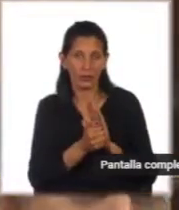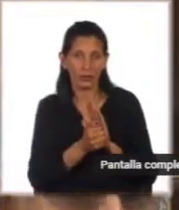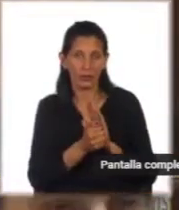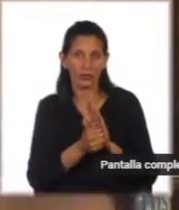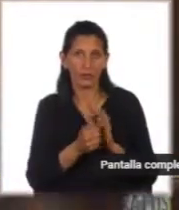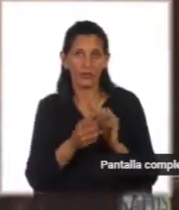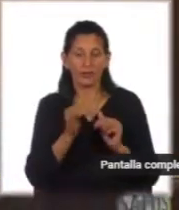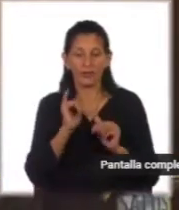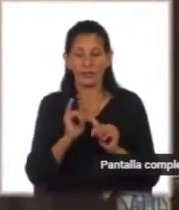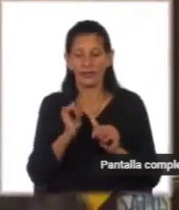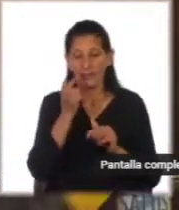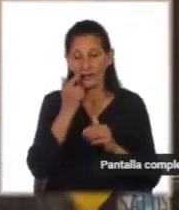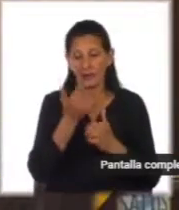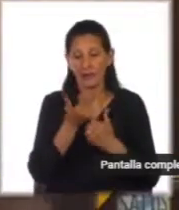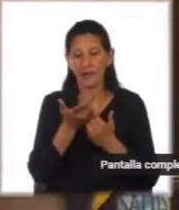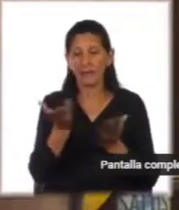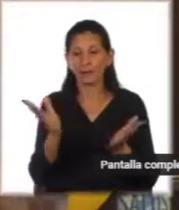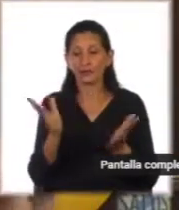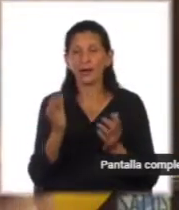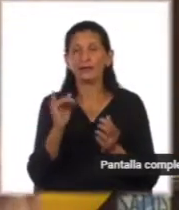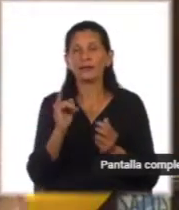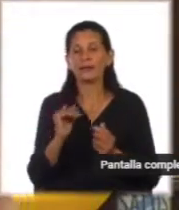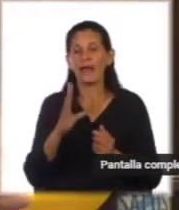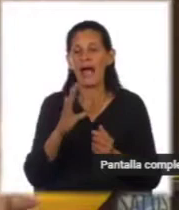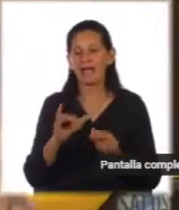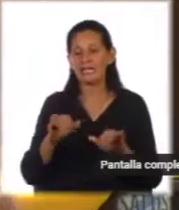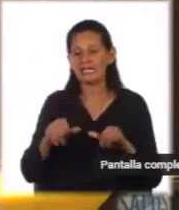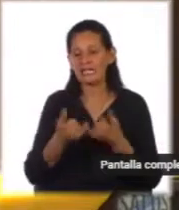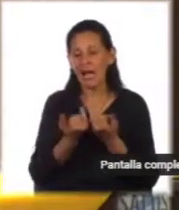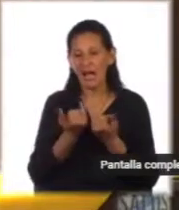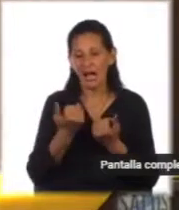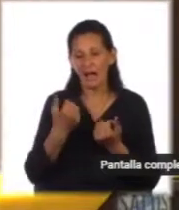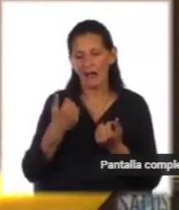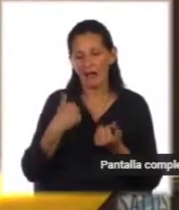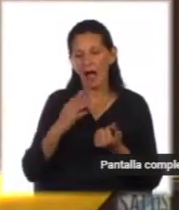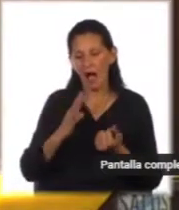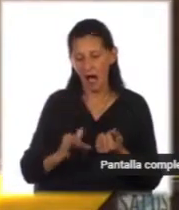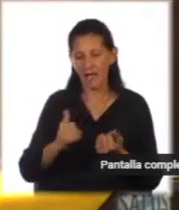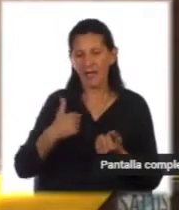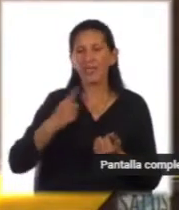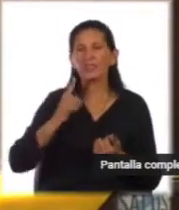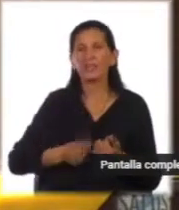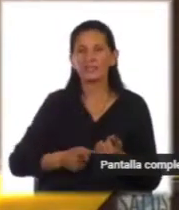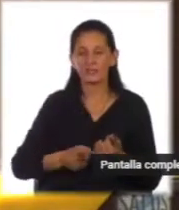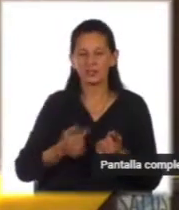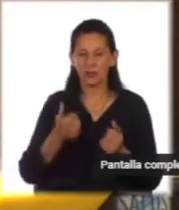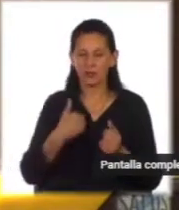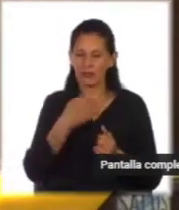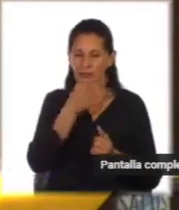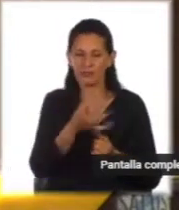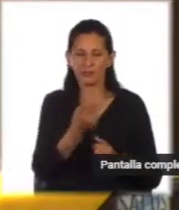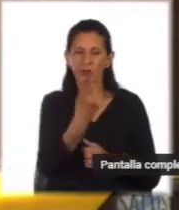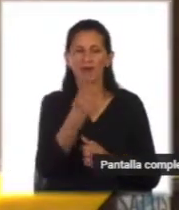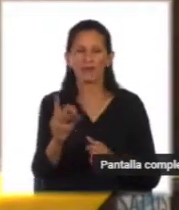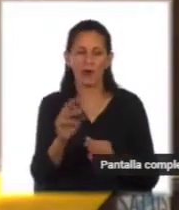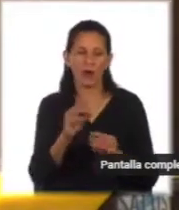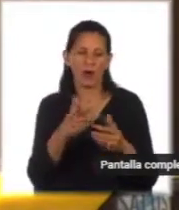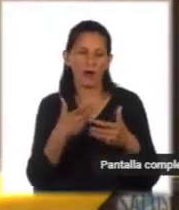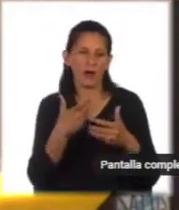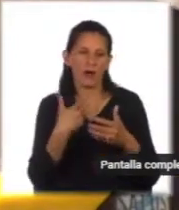y para demostrar que ya se tenía posición tomada al respecto de que no se iba a acompañar este